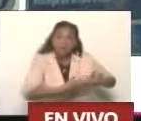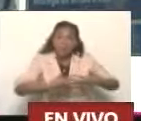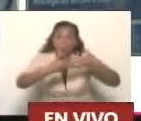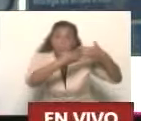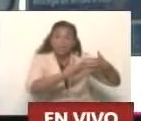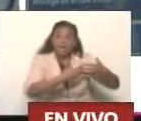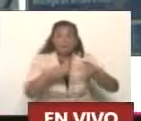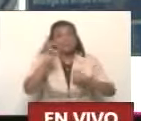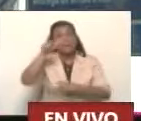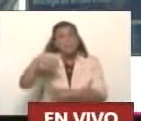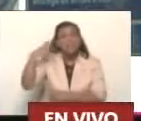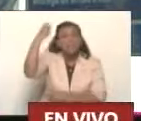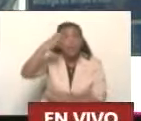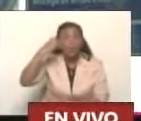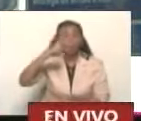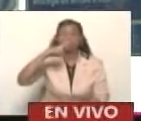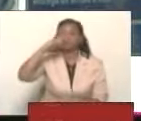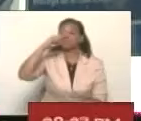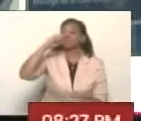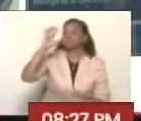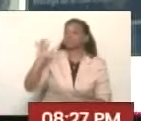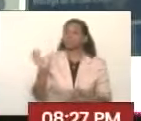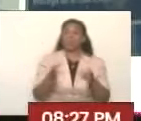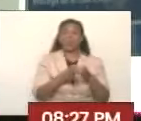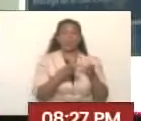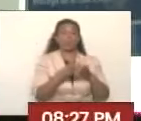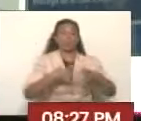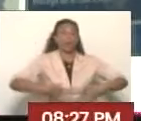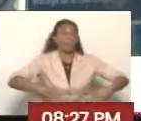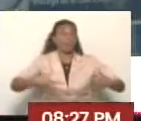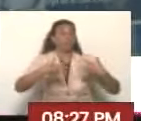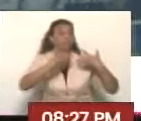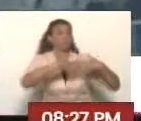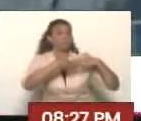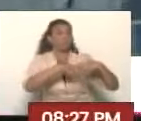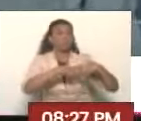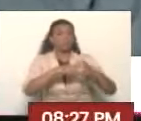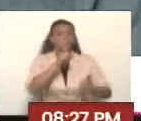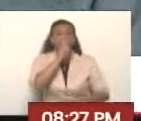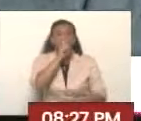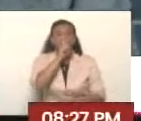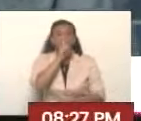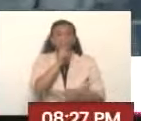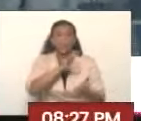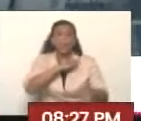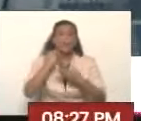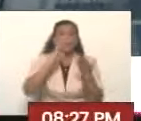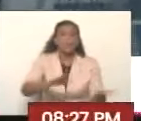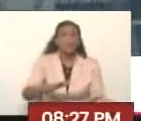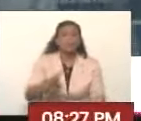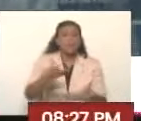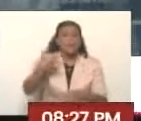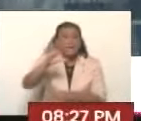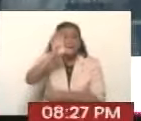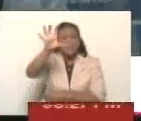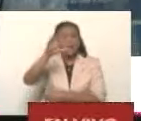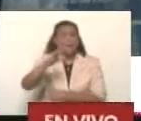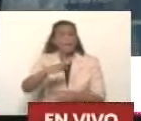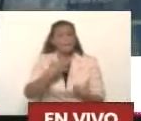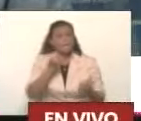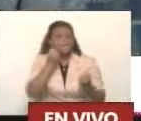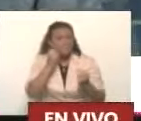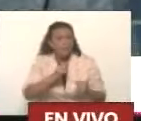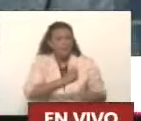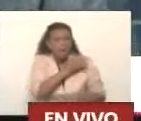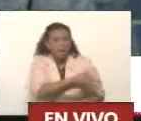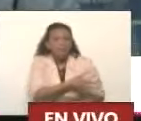la Europa elitesca, de las élites europeas cómplices con el genocidio, que va a marcar la